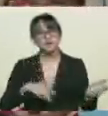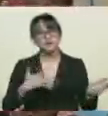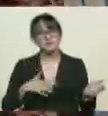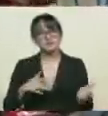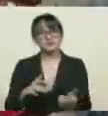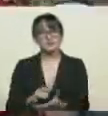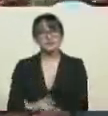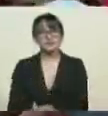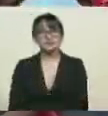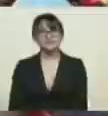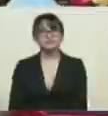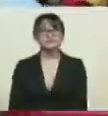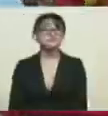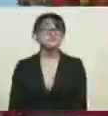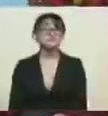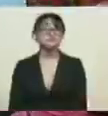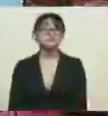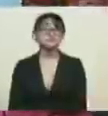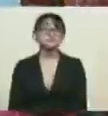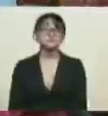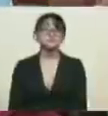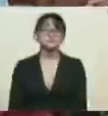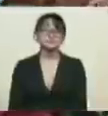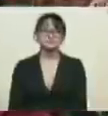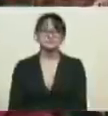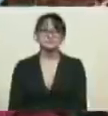Porque el cuero, compañero,